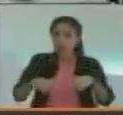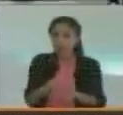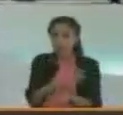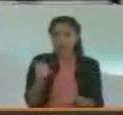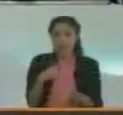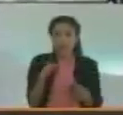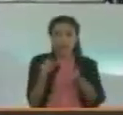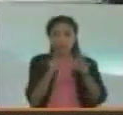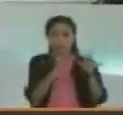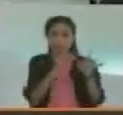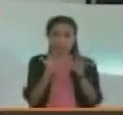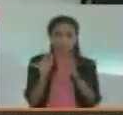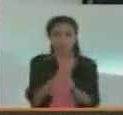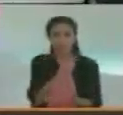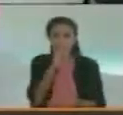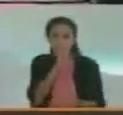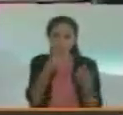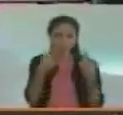chantaje.